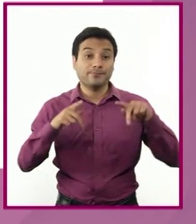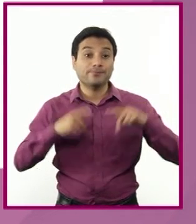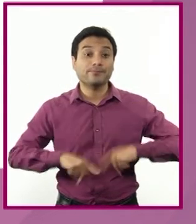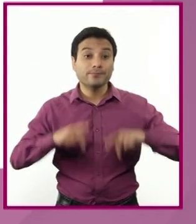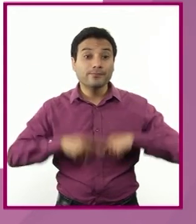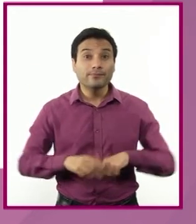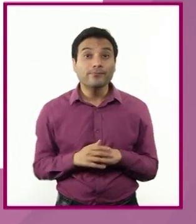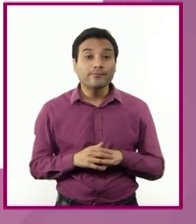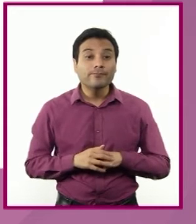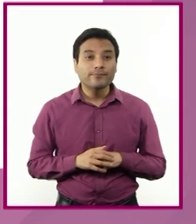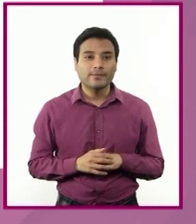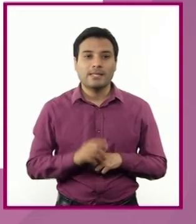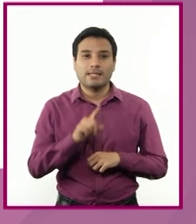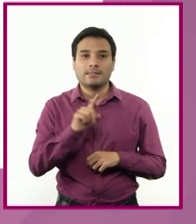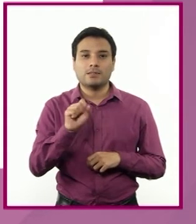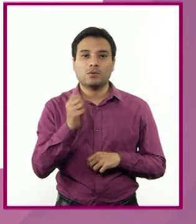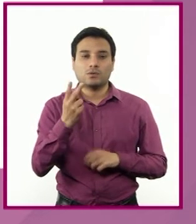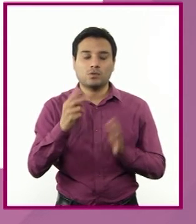de